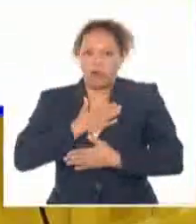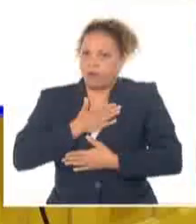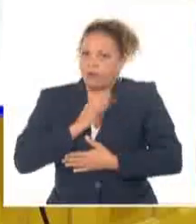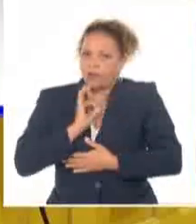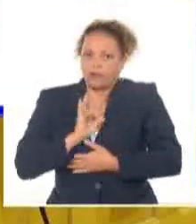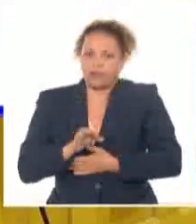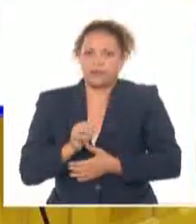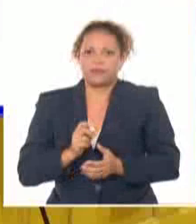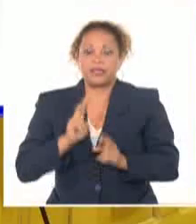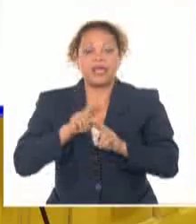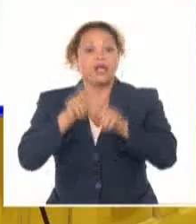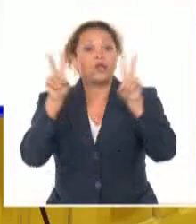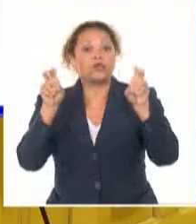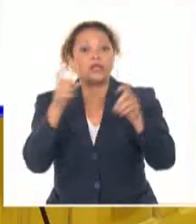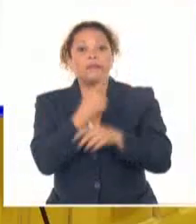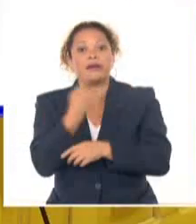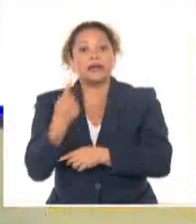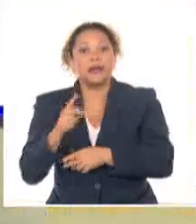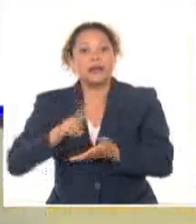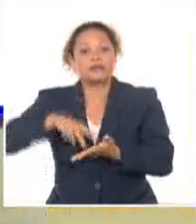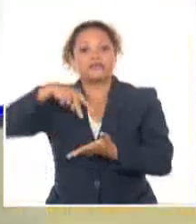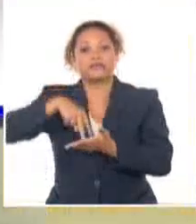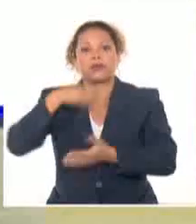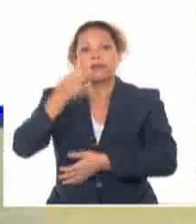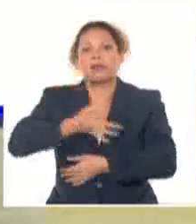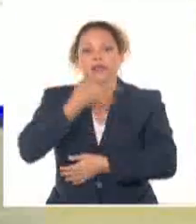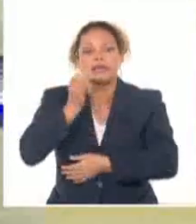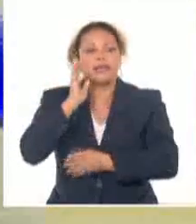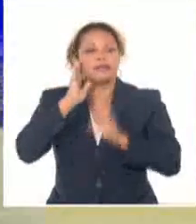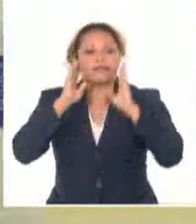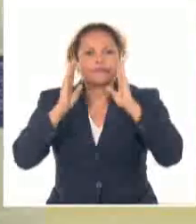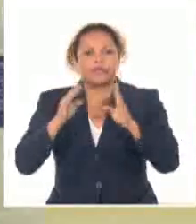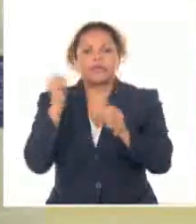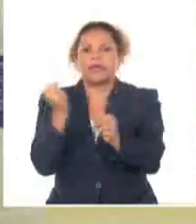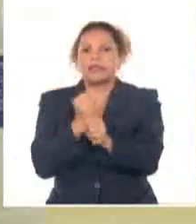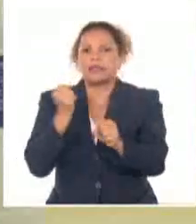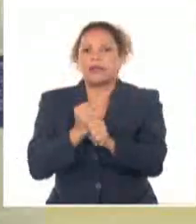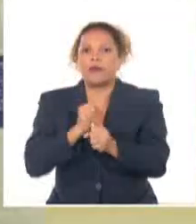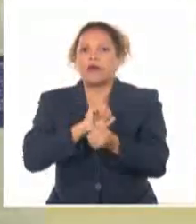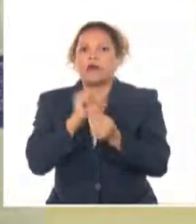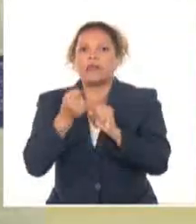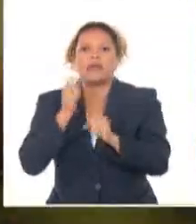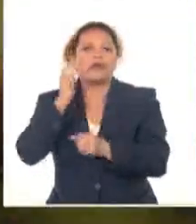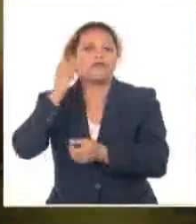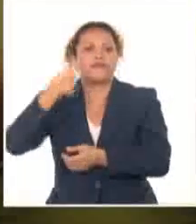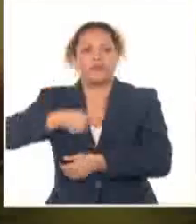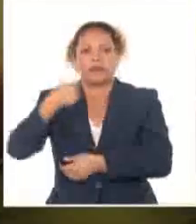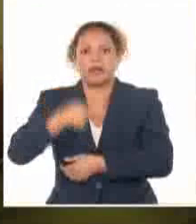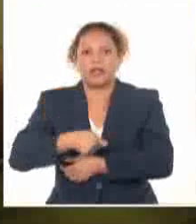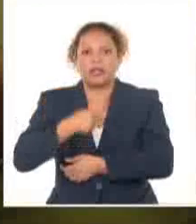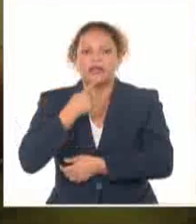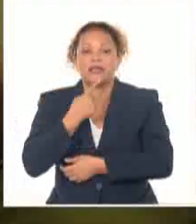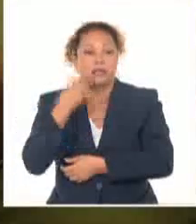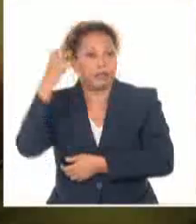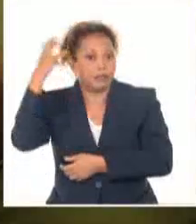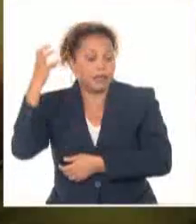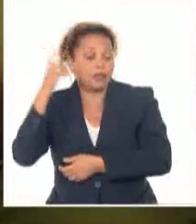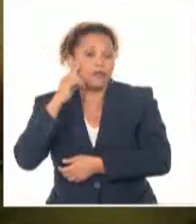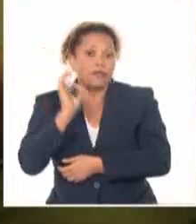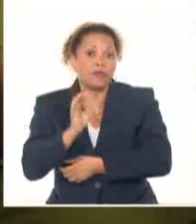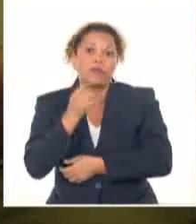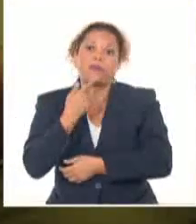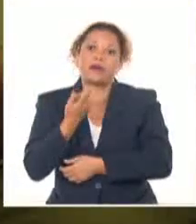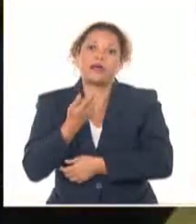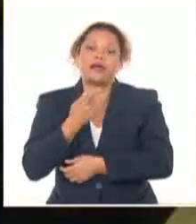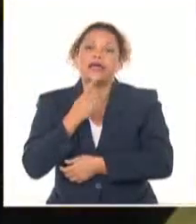temas abordados en cada una de las ponencias centran el trabajo de la Contraloría y constituyen prioridad del Estado y del Gobierno para enfrentar indisciplinas